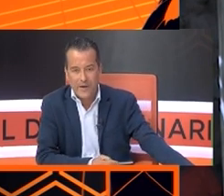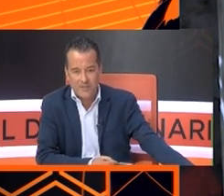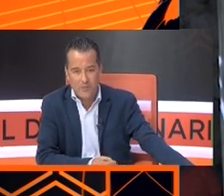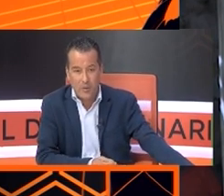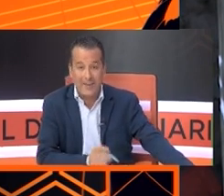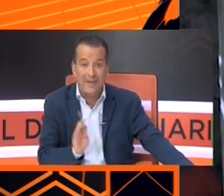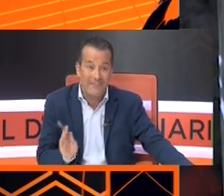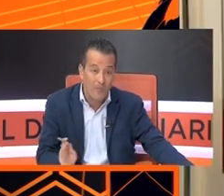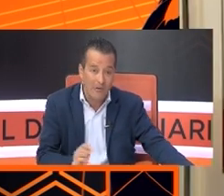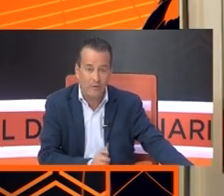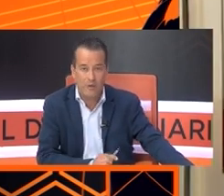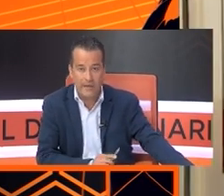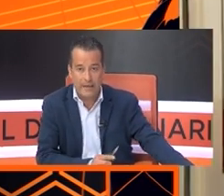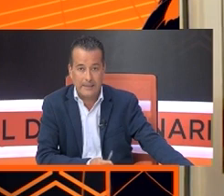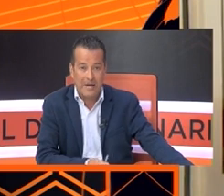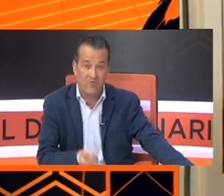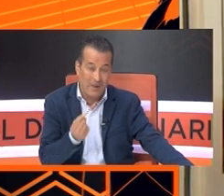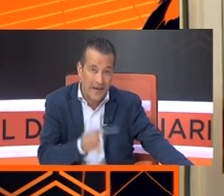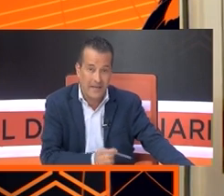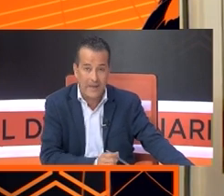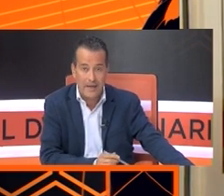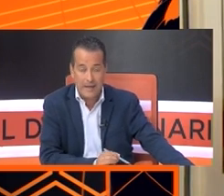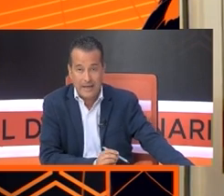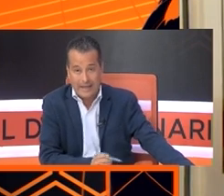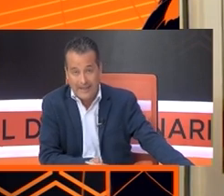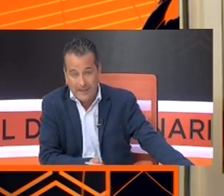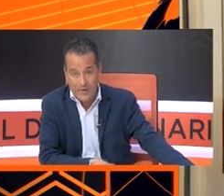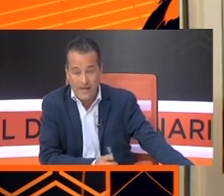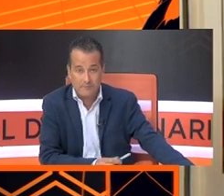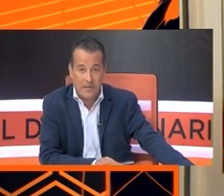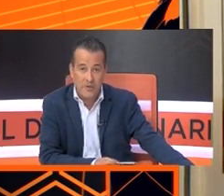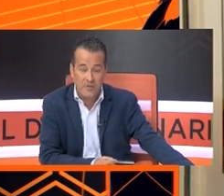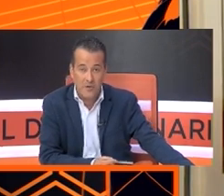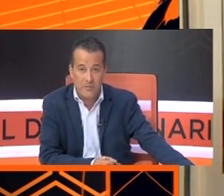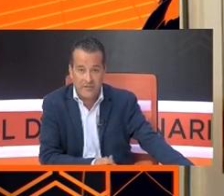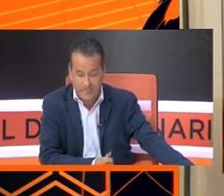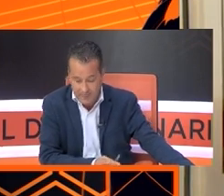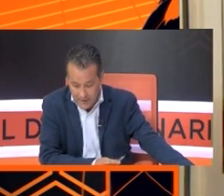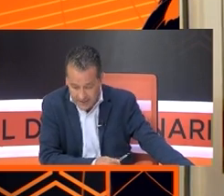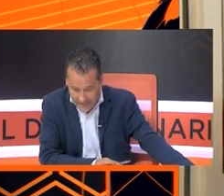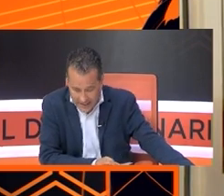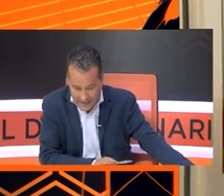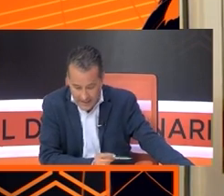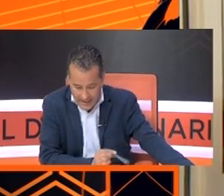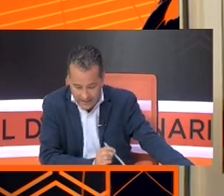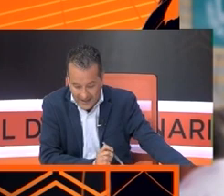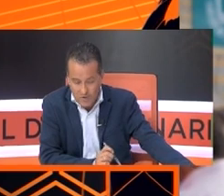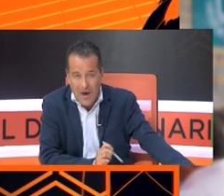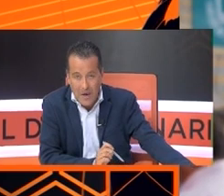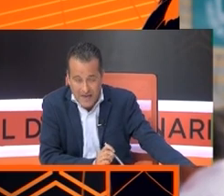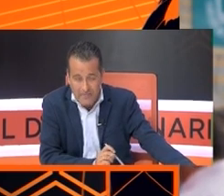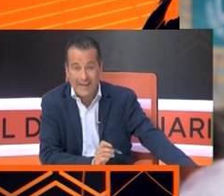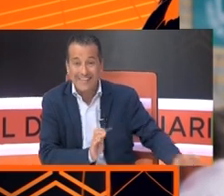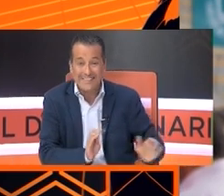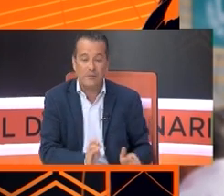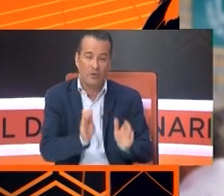esta organización política. De momento asume las riendas el que hasta ahora ha venido siendo el vicepresidente, que es, en este caso,